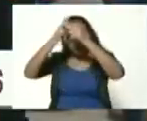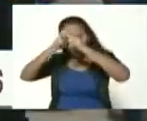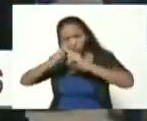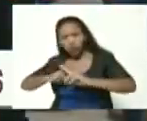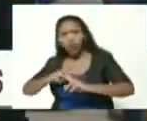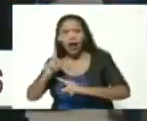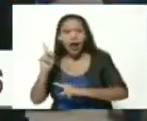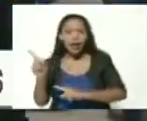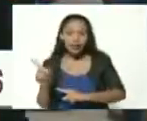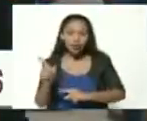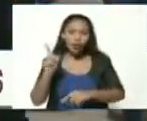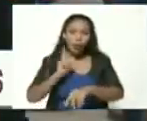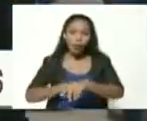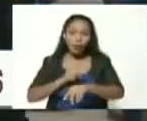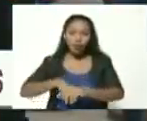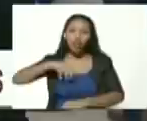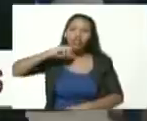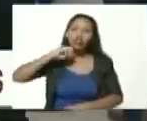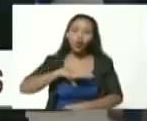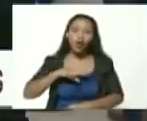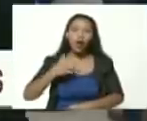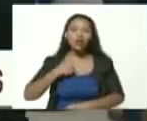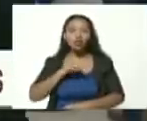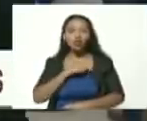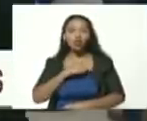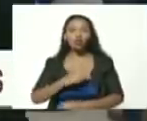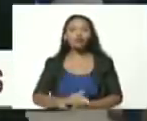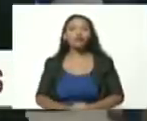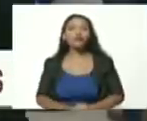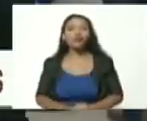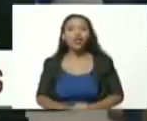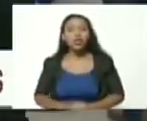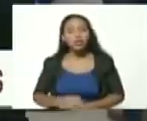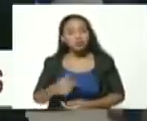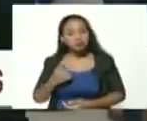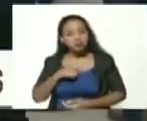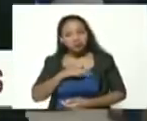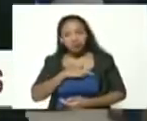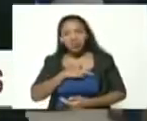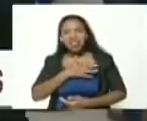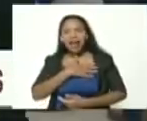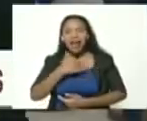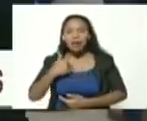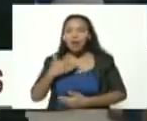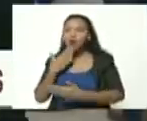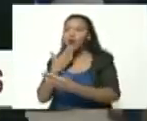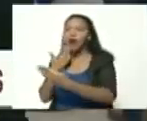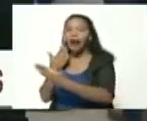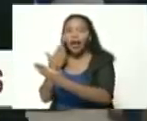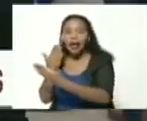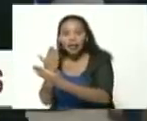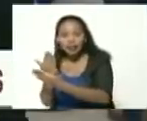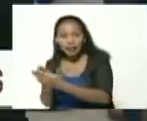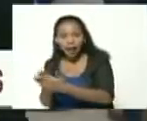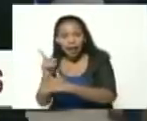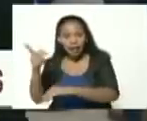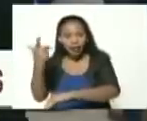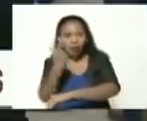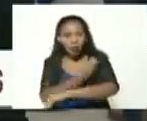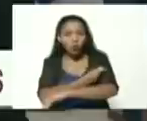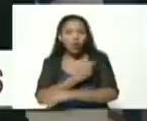estos momentos históricos para nosotros. Nosotros queríamos agradecer que esta